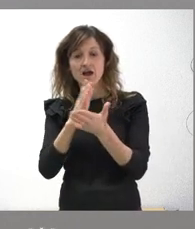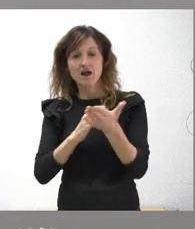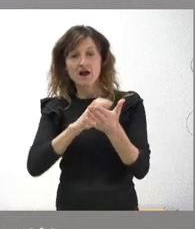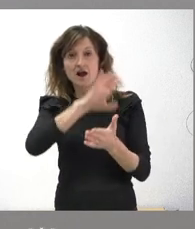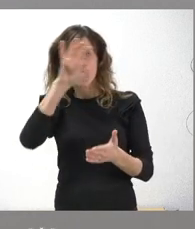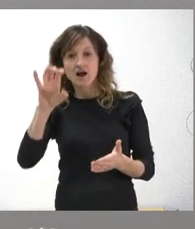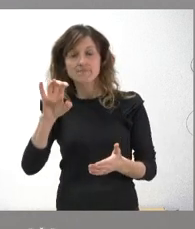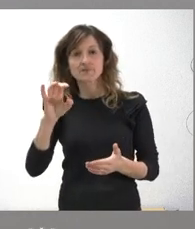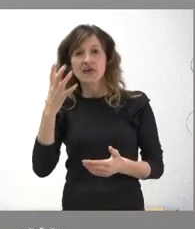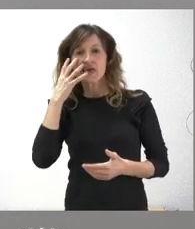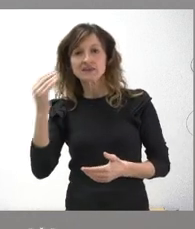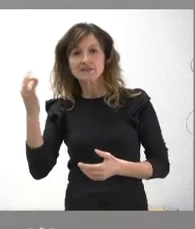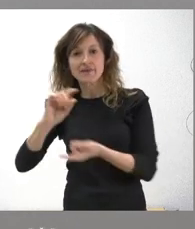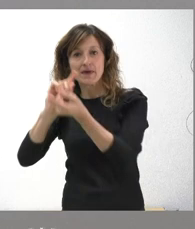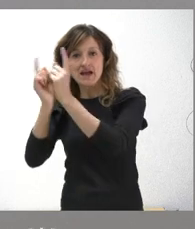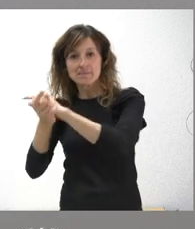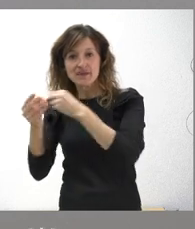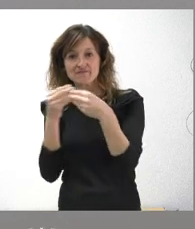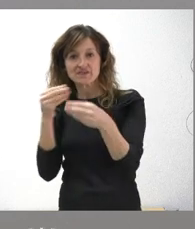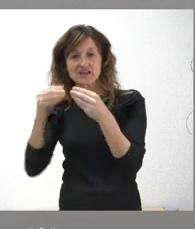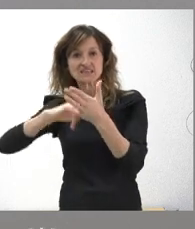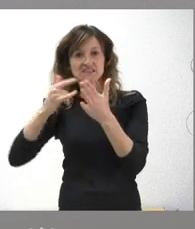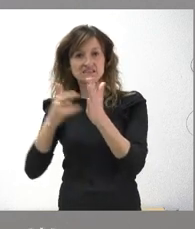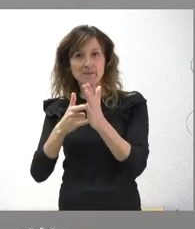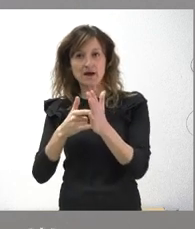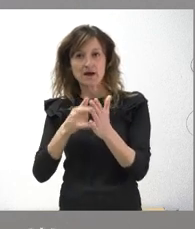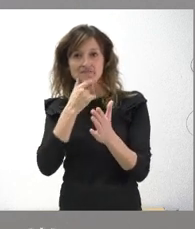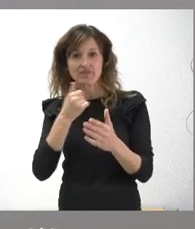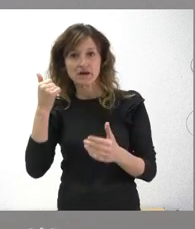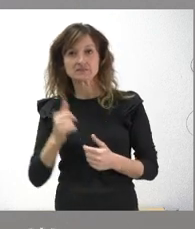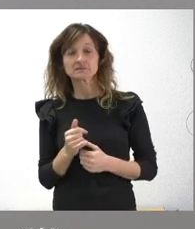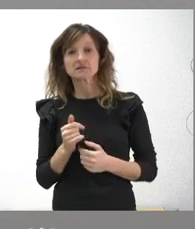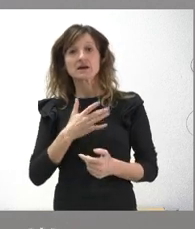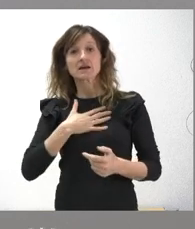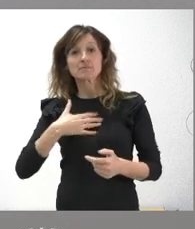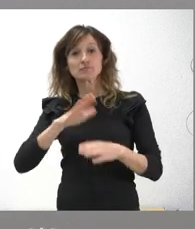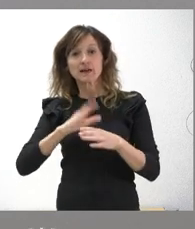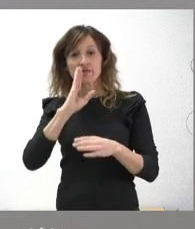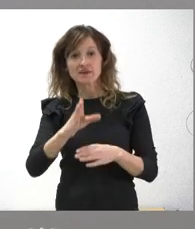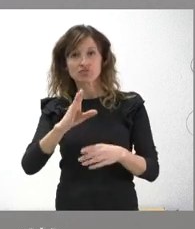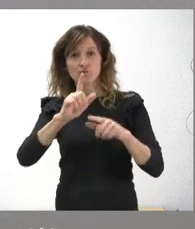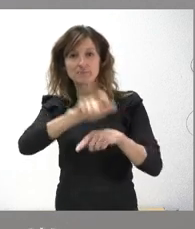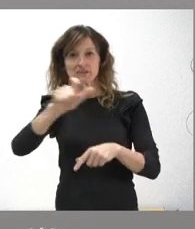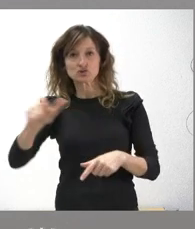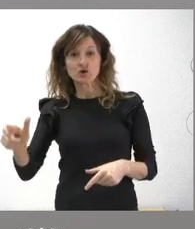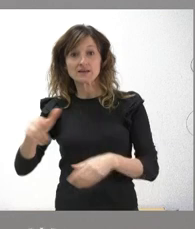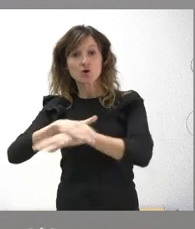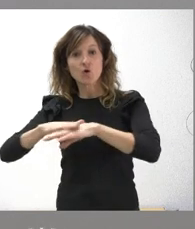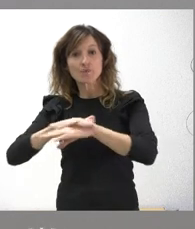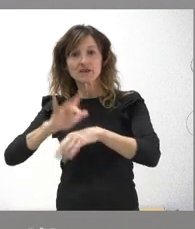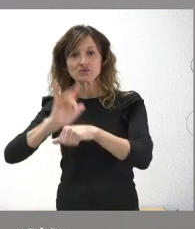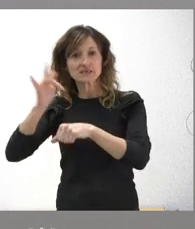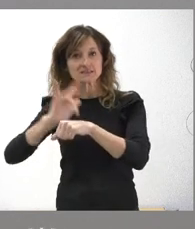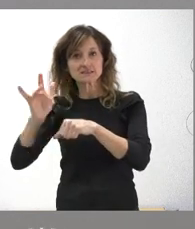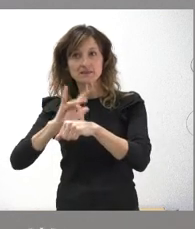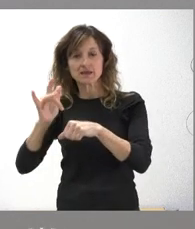a entender que hay que cambiar y flexibilizar el sistema y que esto se trata de que llegue a la gente y por tanto que el gobierno tiene que ser sensible para